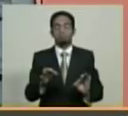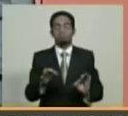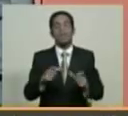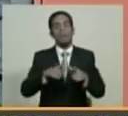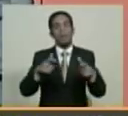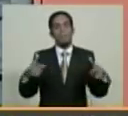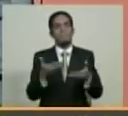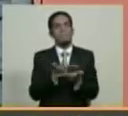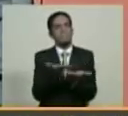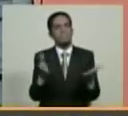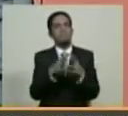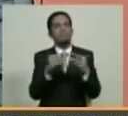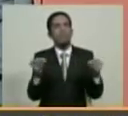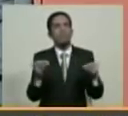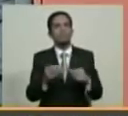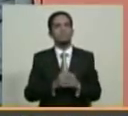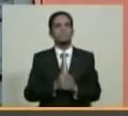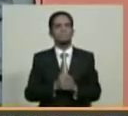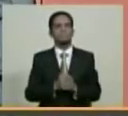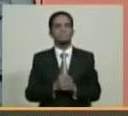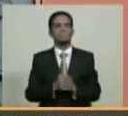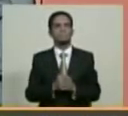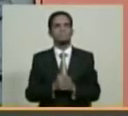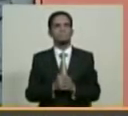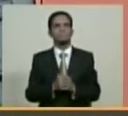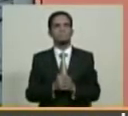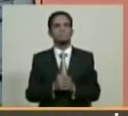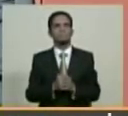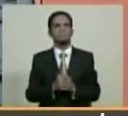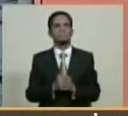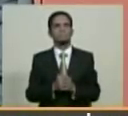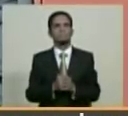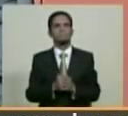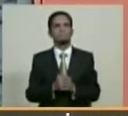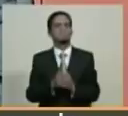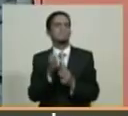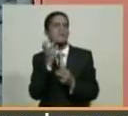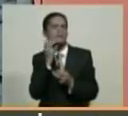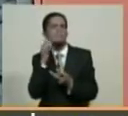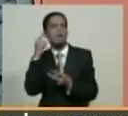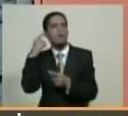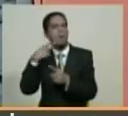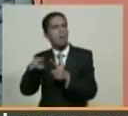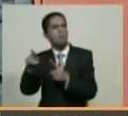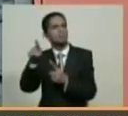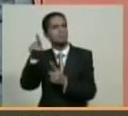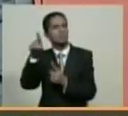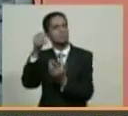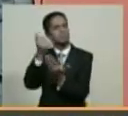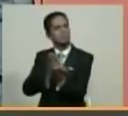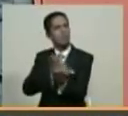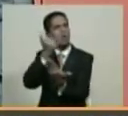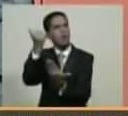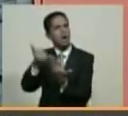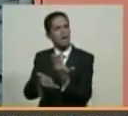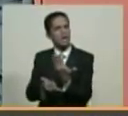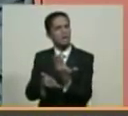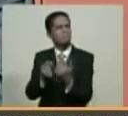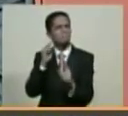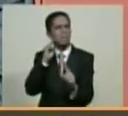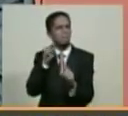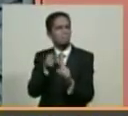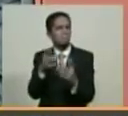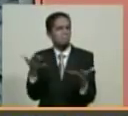todos. A diferencia de esos programas que son diseñados para empobrecer más